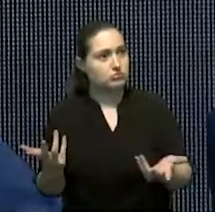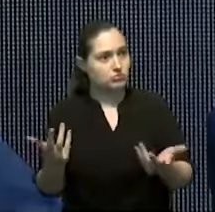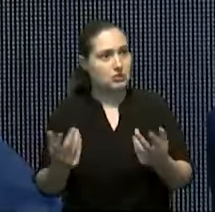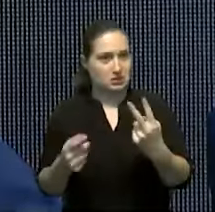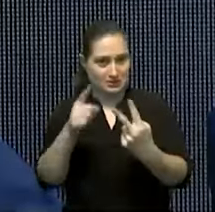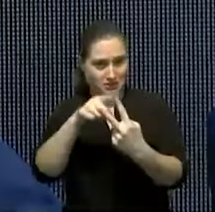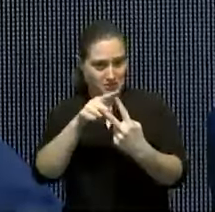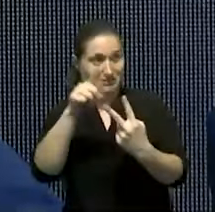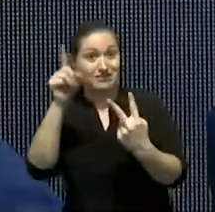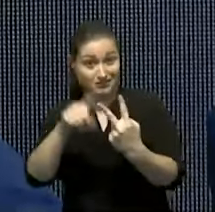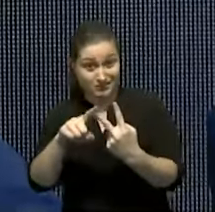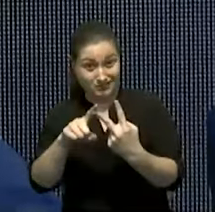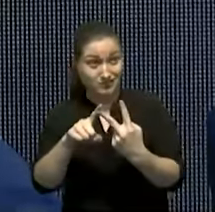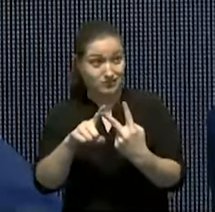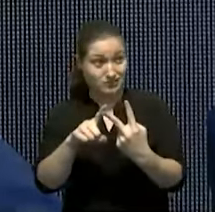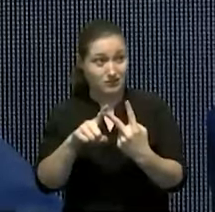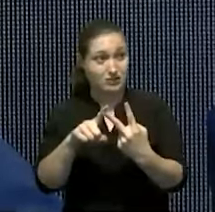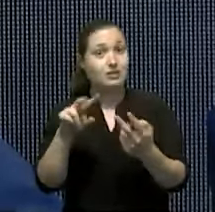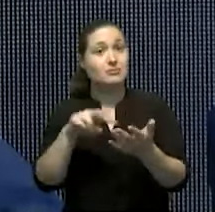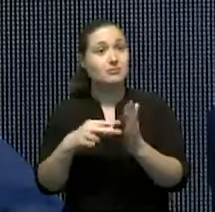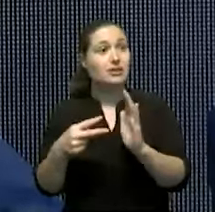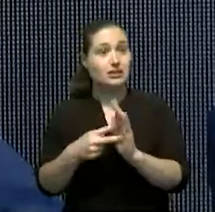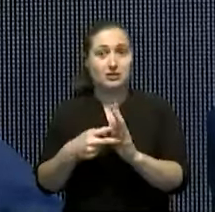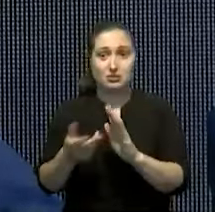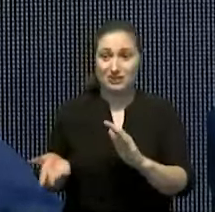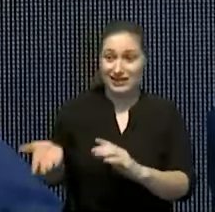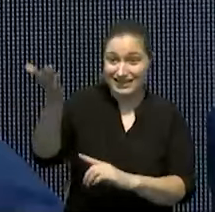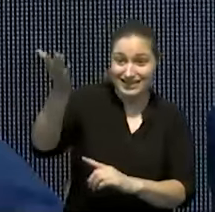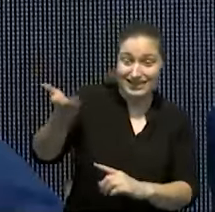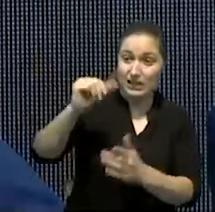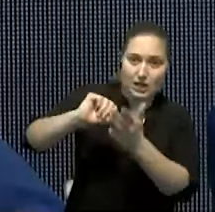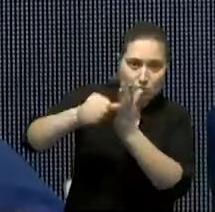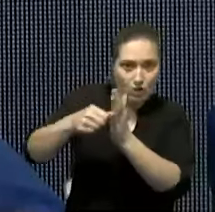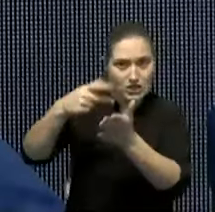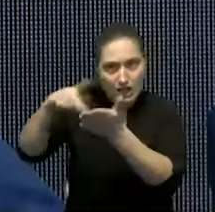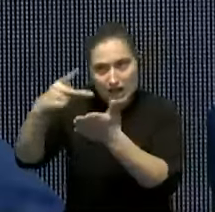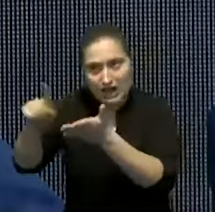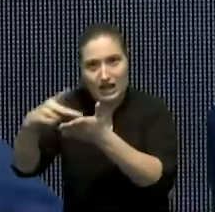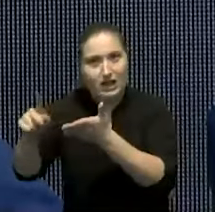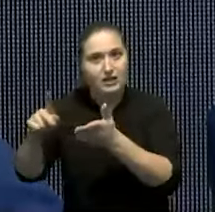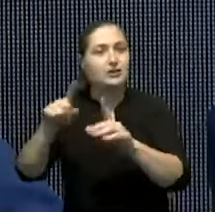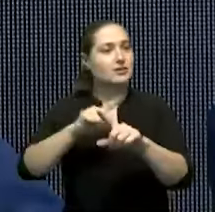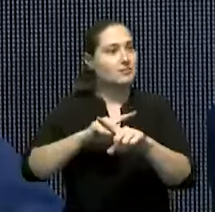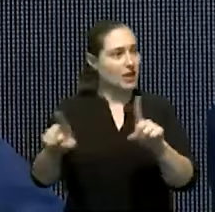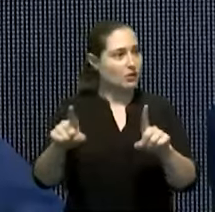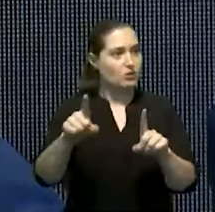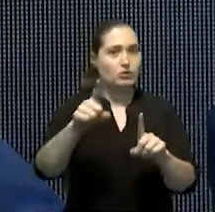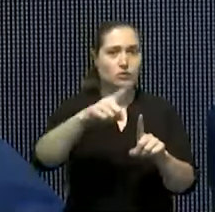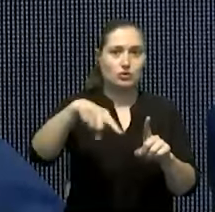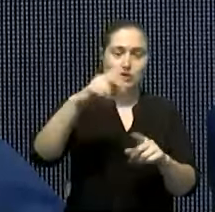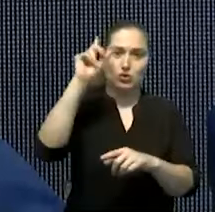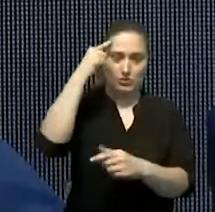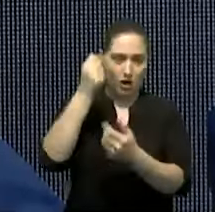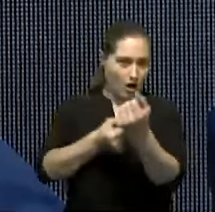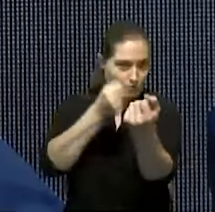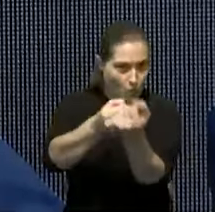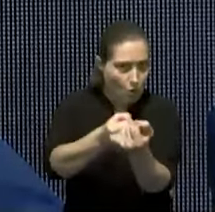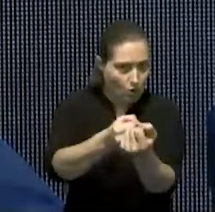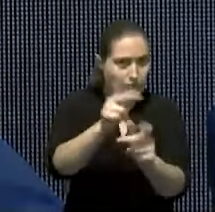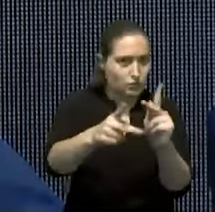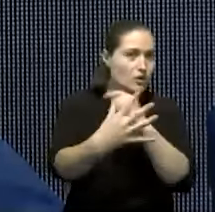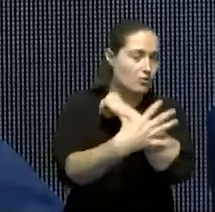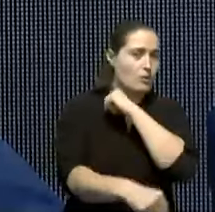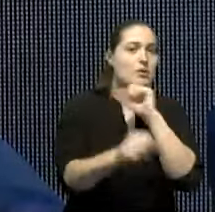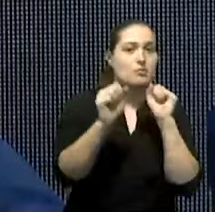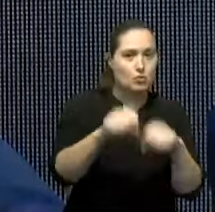es devolverle capacidad de compra a la población de menores ingresos y todo